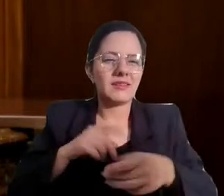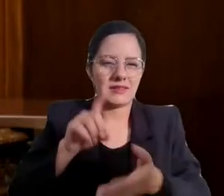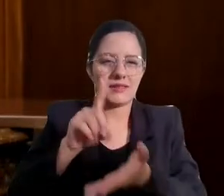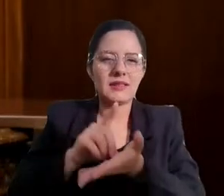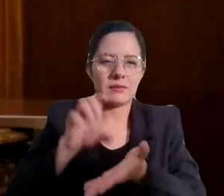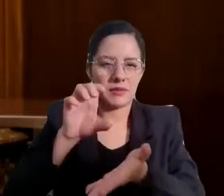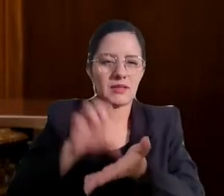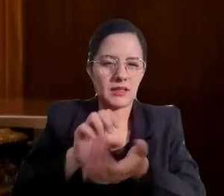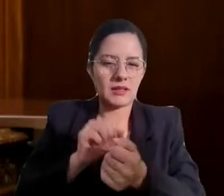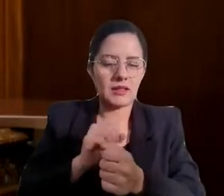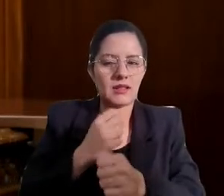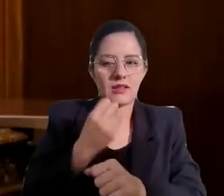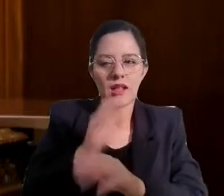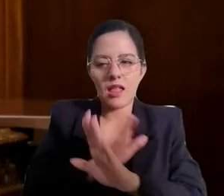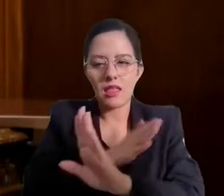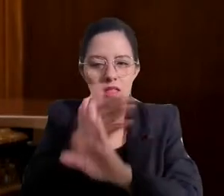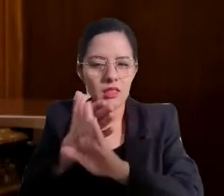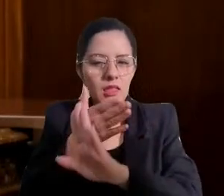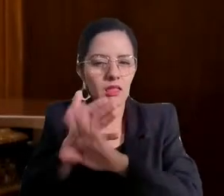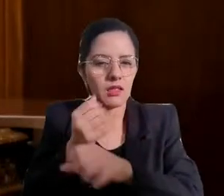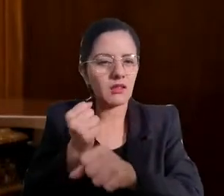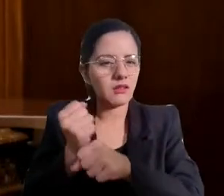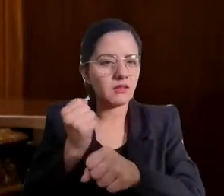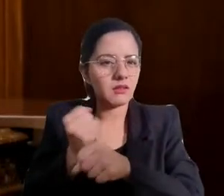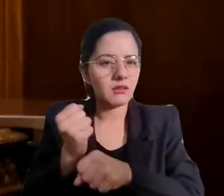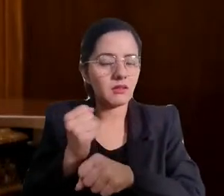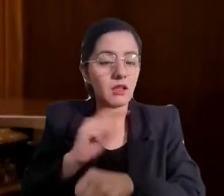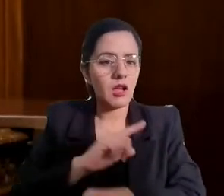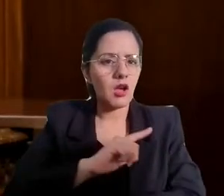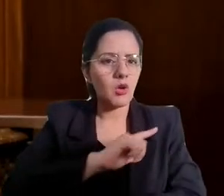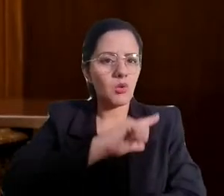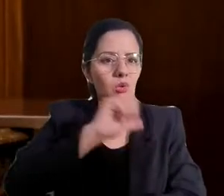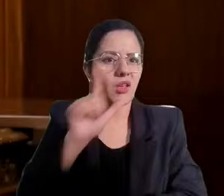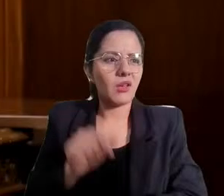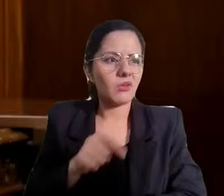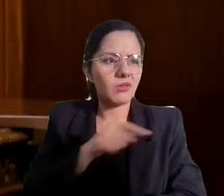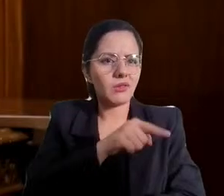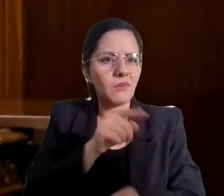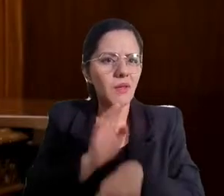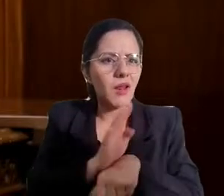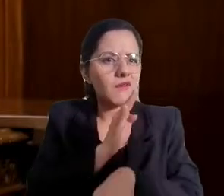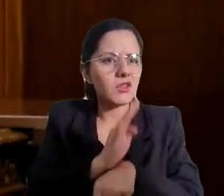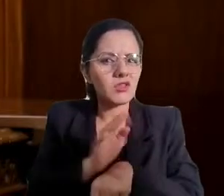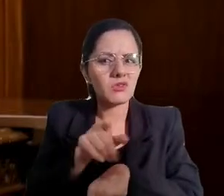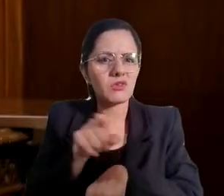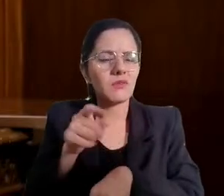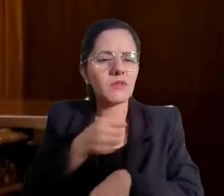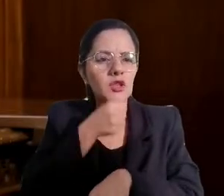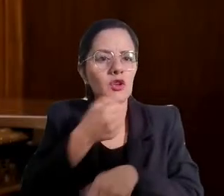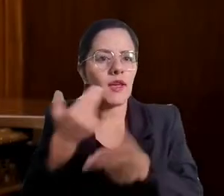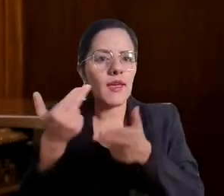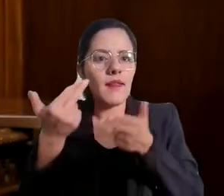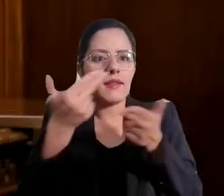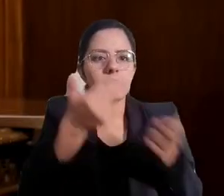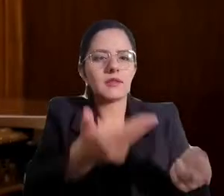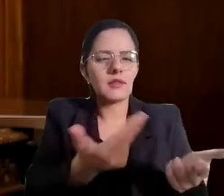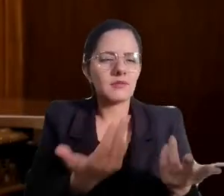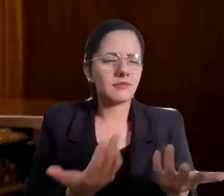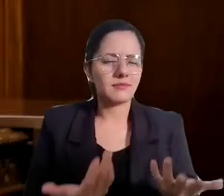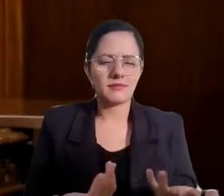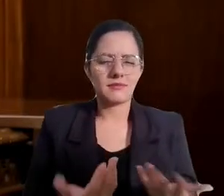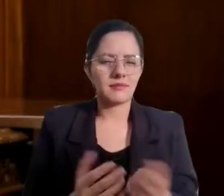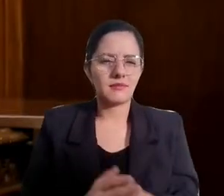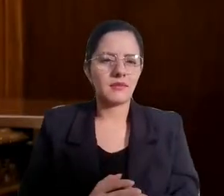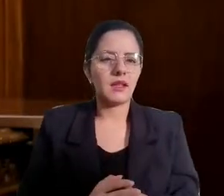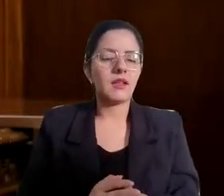posteriormente se ven beneficiadas al ser herederos o herederas de las mismas.